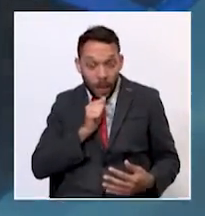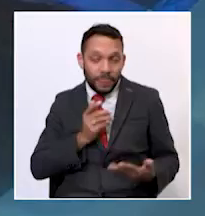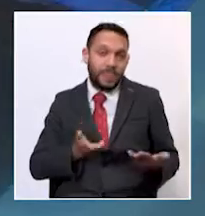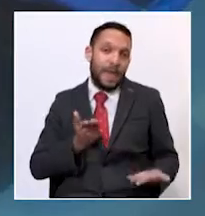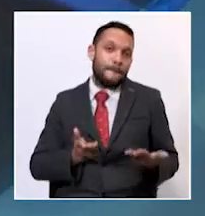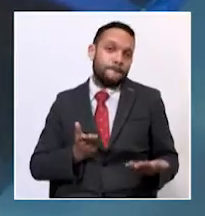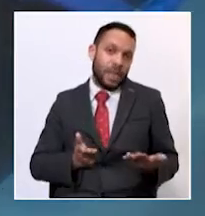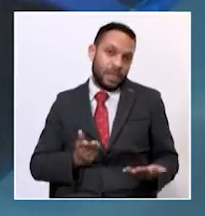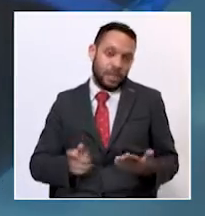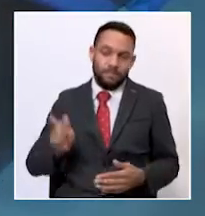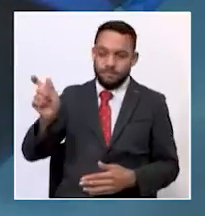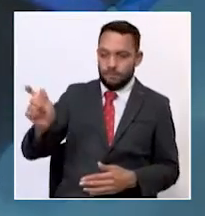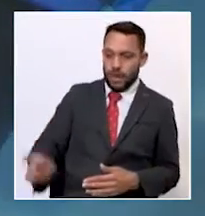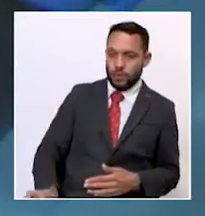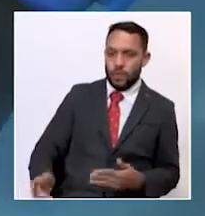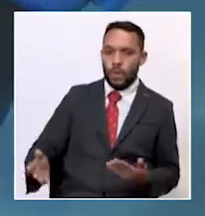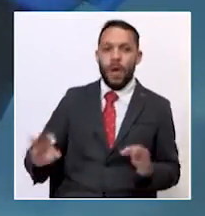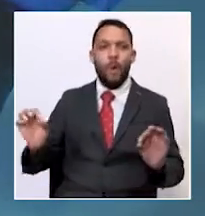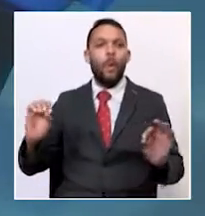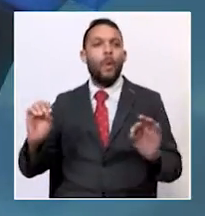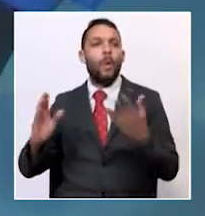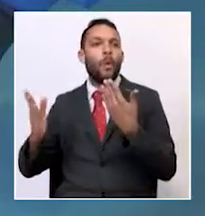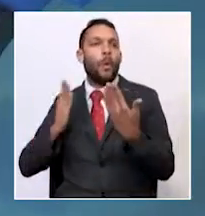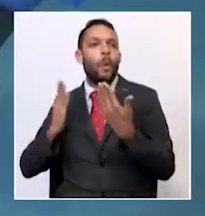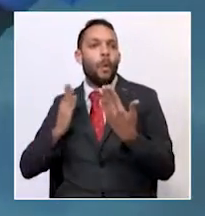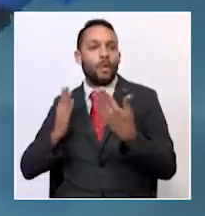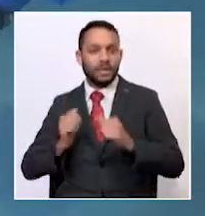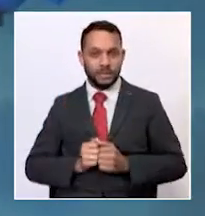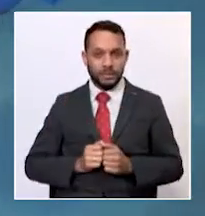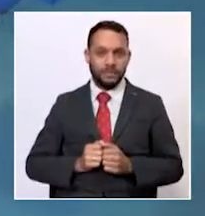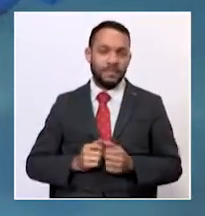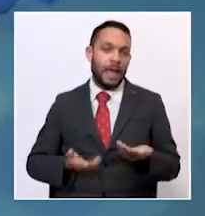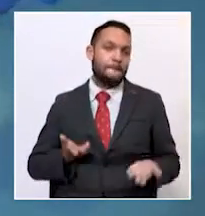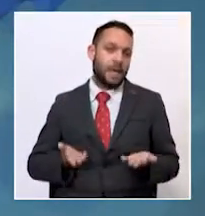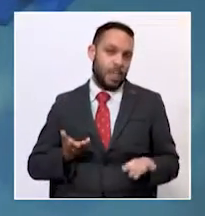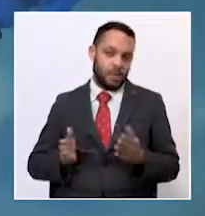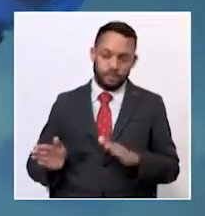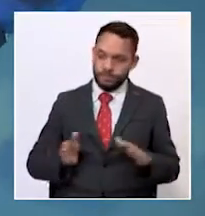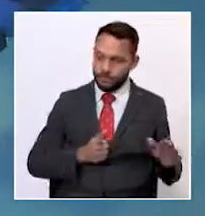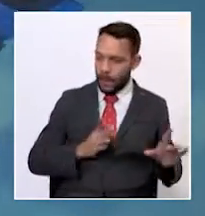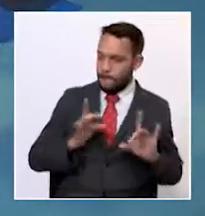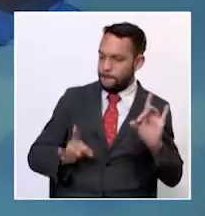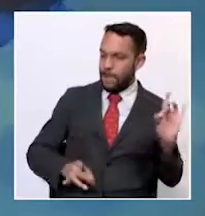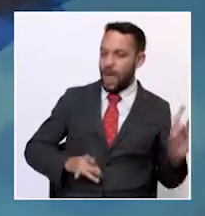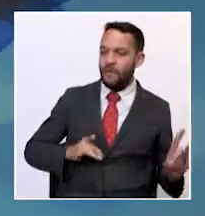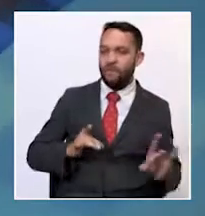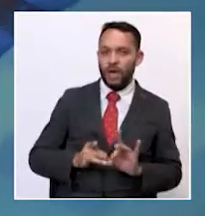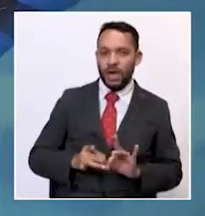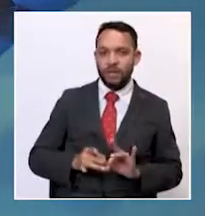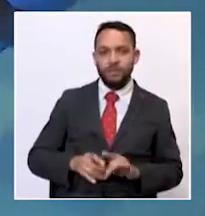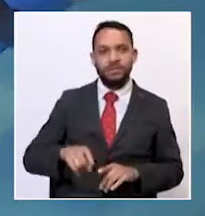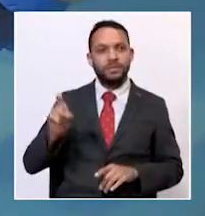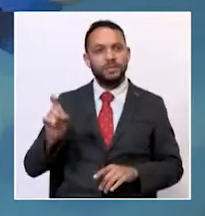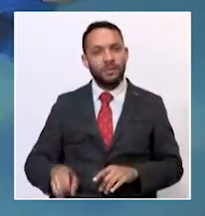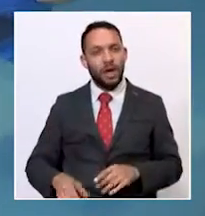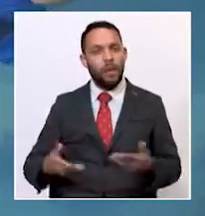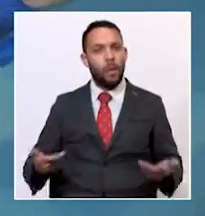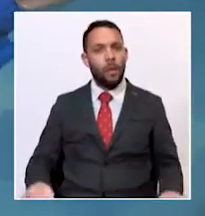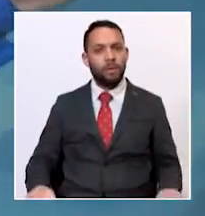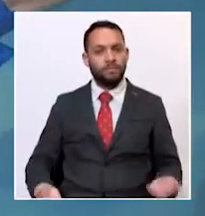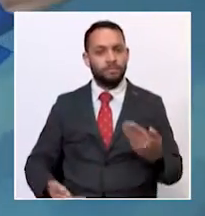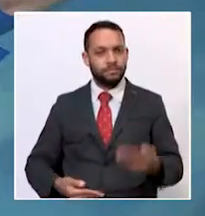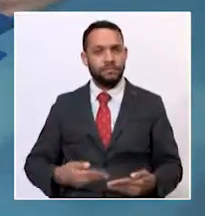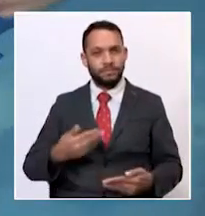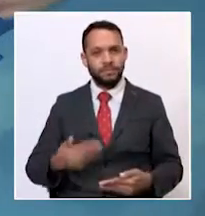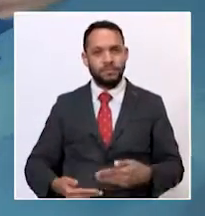de cada confianza que el paciente logre desarrollar. Lo ideal es que se pueda hacer unas sesiones con cierta